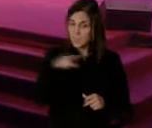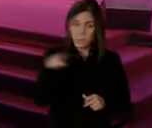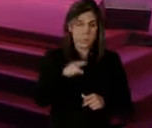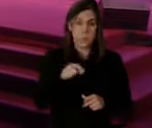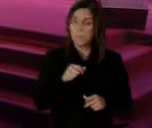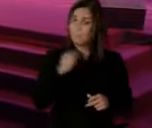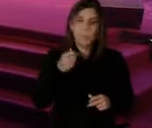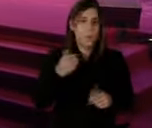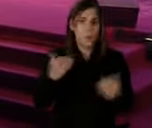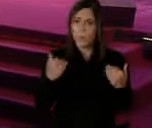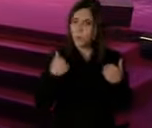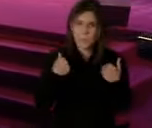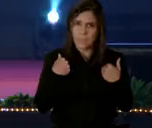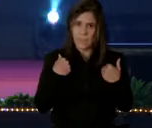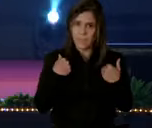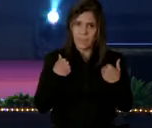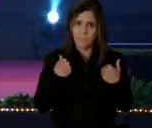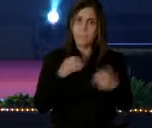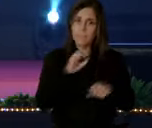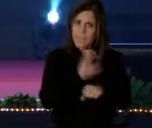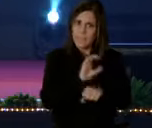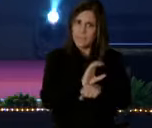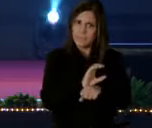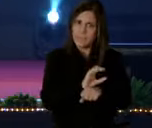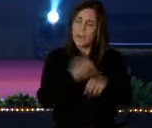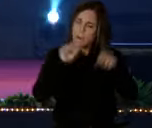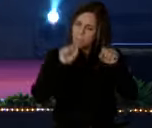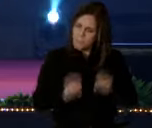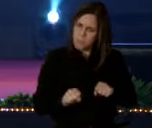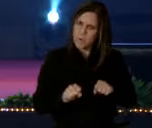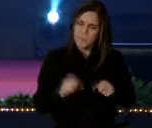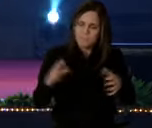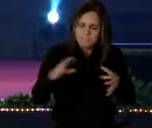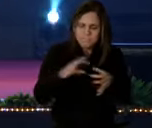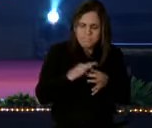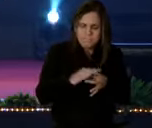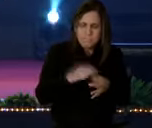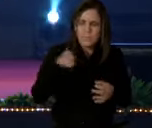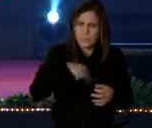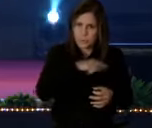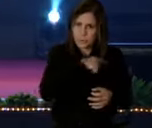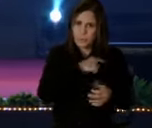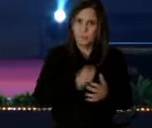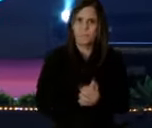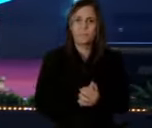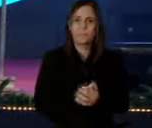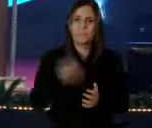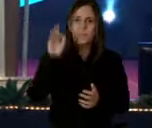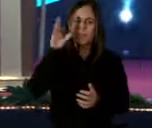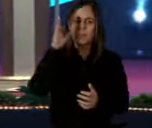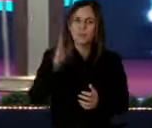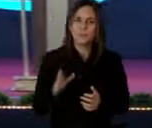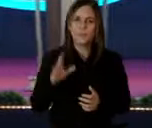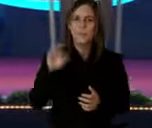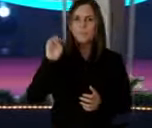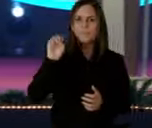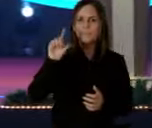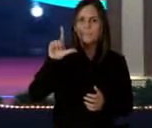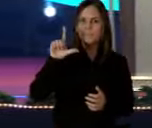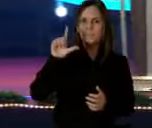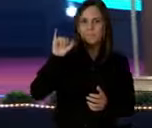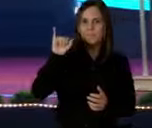Dios, haga de esta su iglesia y de nosotros su familia y hermanos. Bendiciones. Pastor Elizabeth Torres, la aplaudimos con